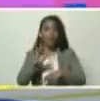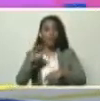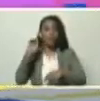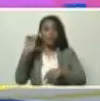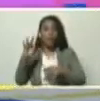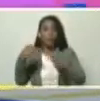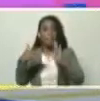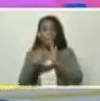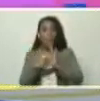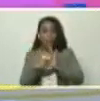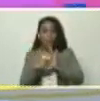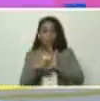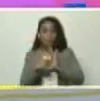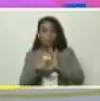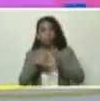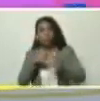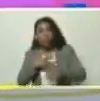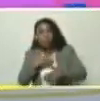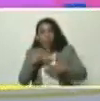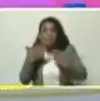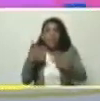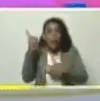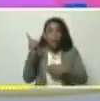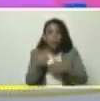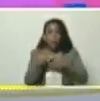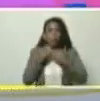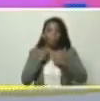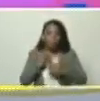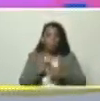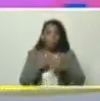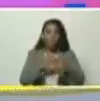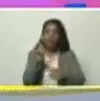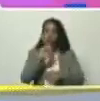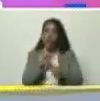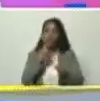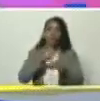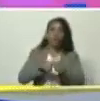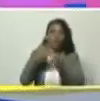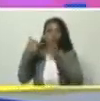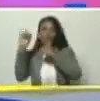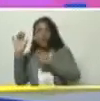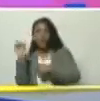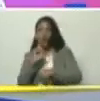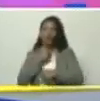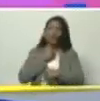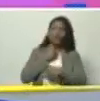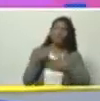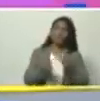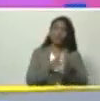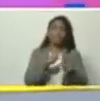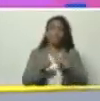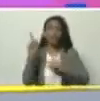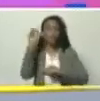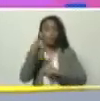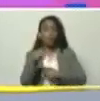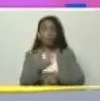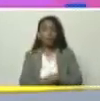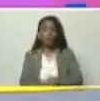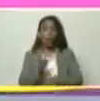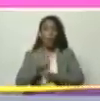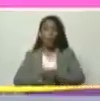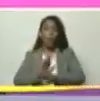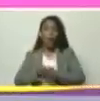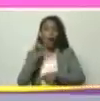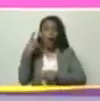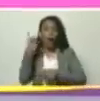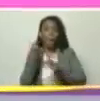333.000. Probablemente ellos fueron rezagados, no se inscribieron, se fueron, regresaron, no les gustó la carrera, pero también... Bueno, porque a veces hay